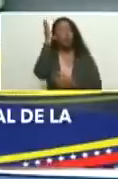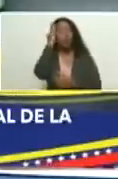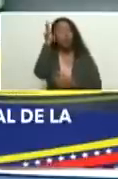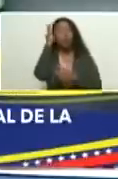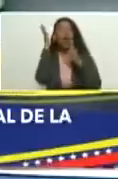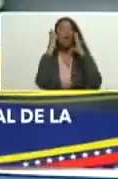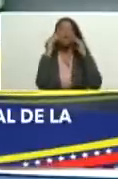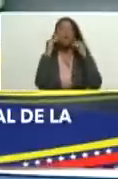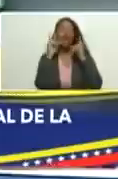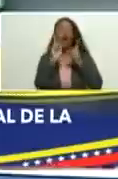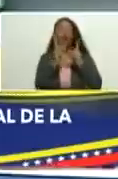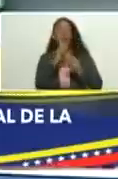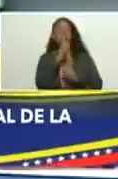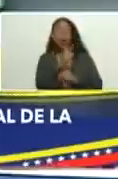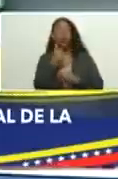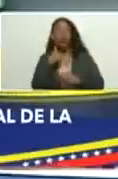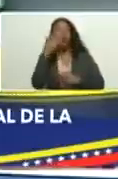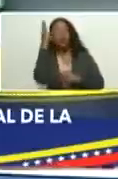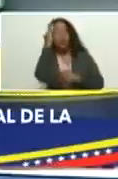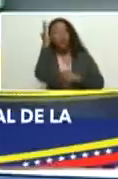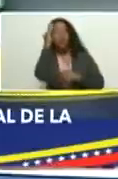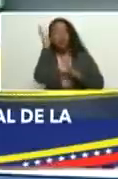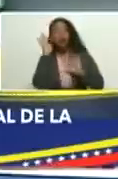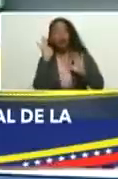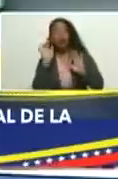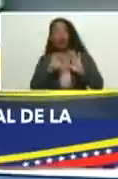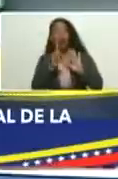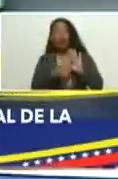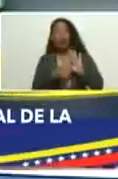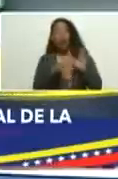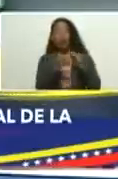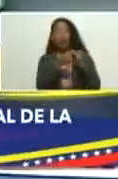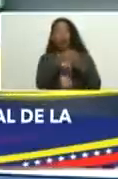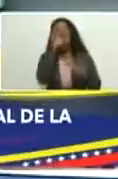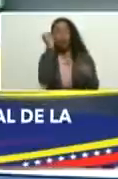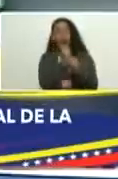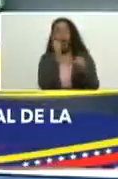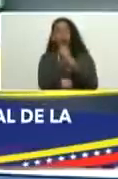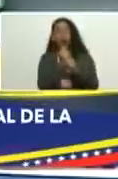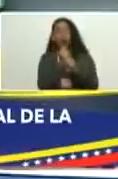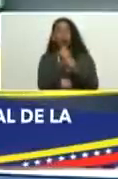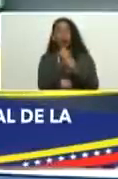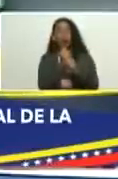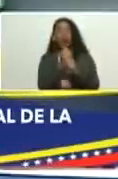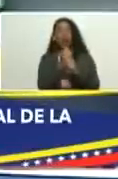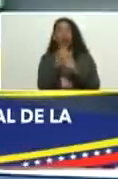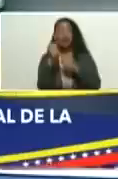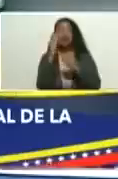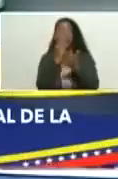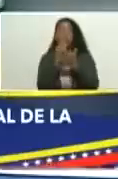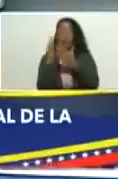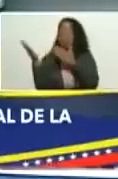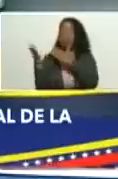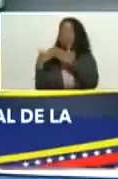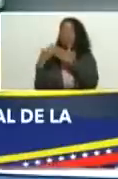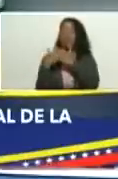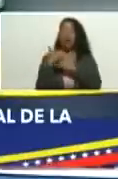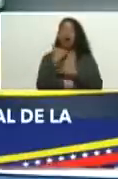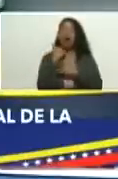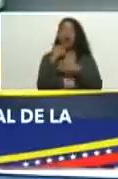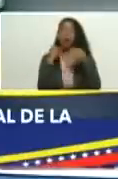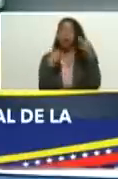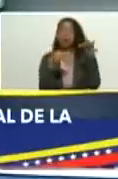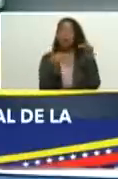experiencias malas, también las sé, porque la clase obrera se la inventa y me la hace llegar. Algún papelito me